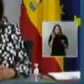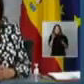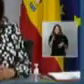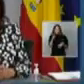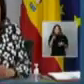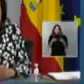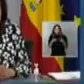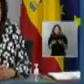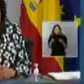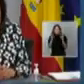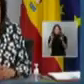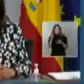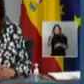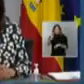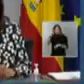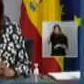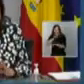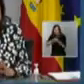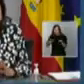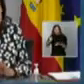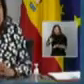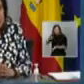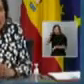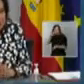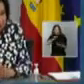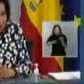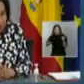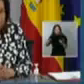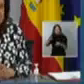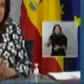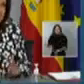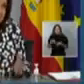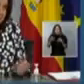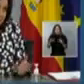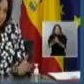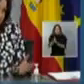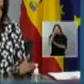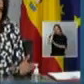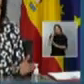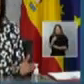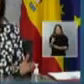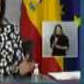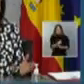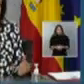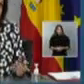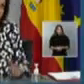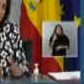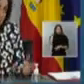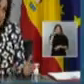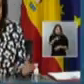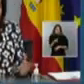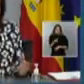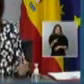combustible, de no sobrepasar los 110 o 100, o a mucho 120, pero no pasar de